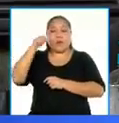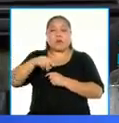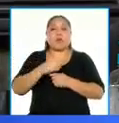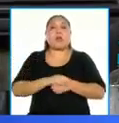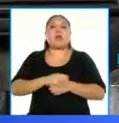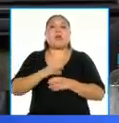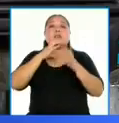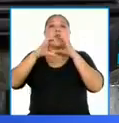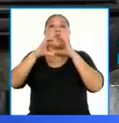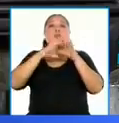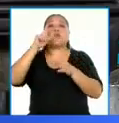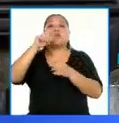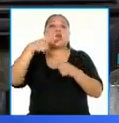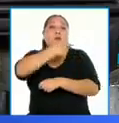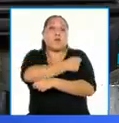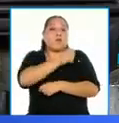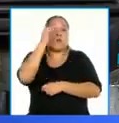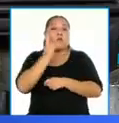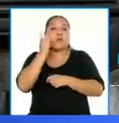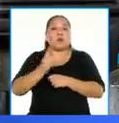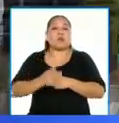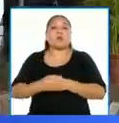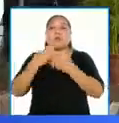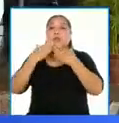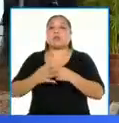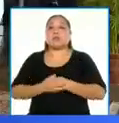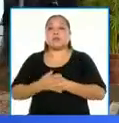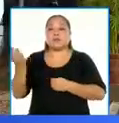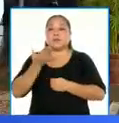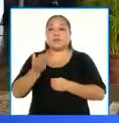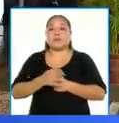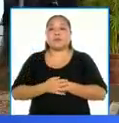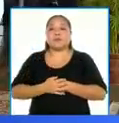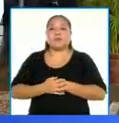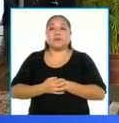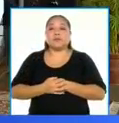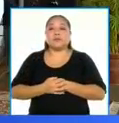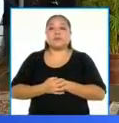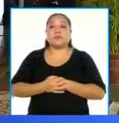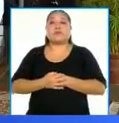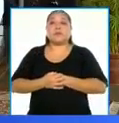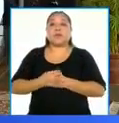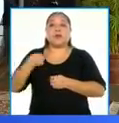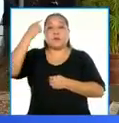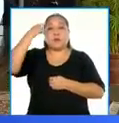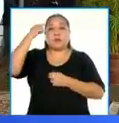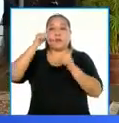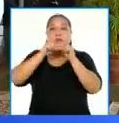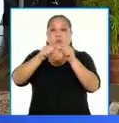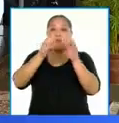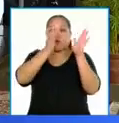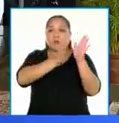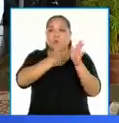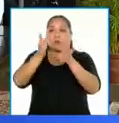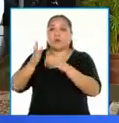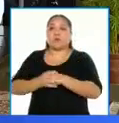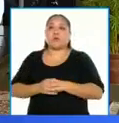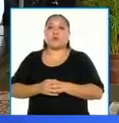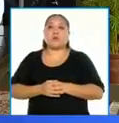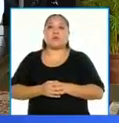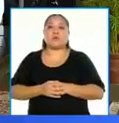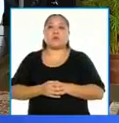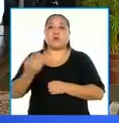hablando de una vacuna de emergencia. Gracias. Adelante. ¿Qué les parece si seguimos el orden? Vamos el orden. Muchas